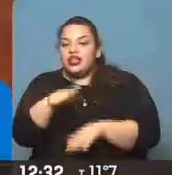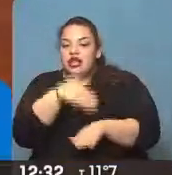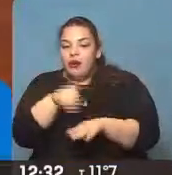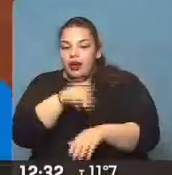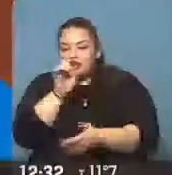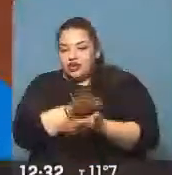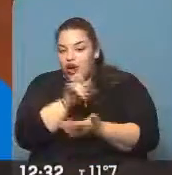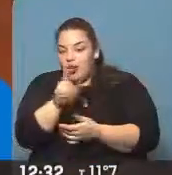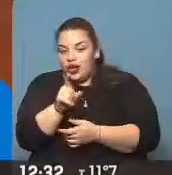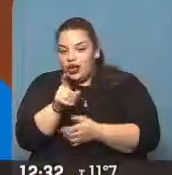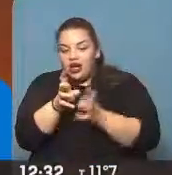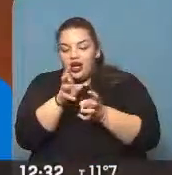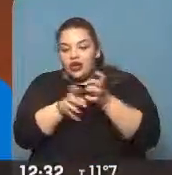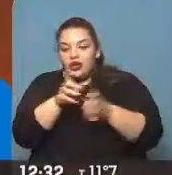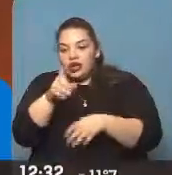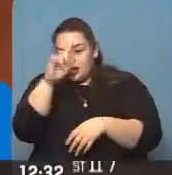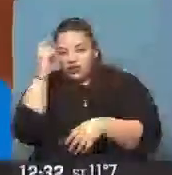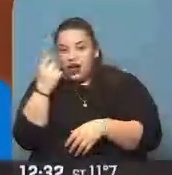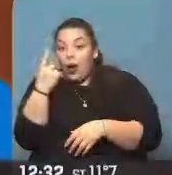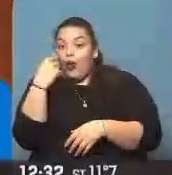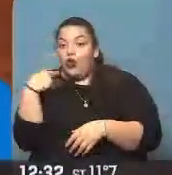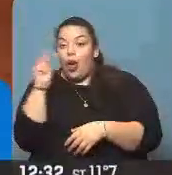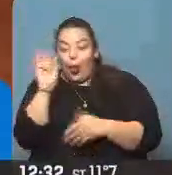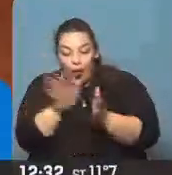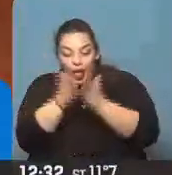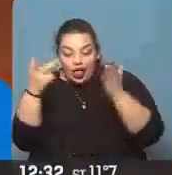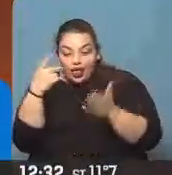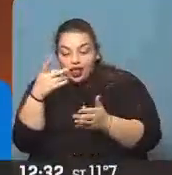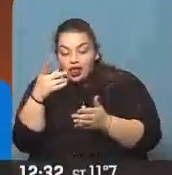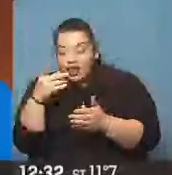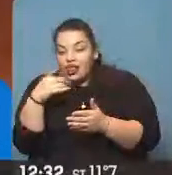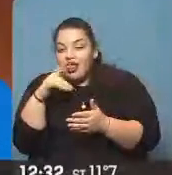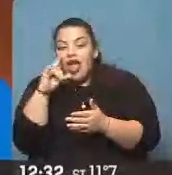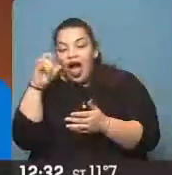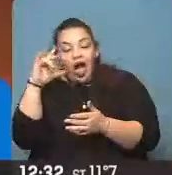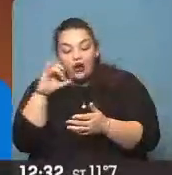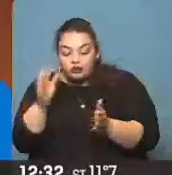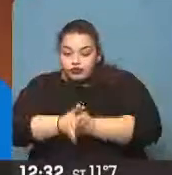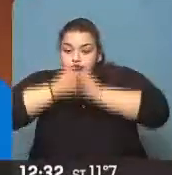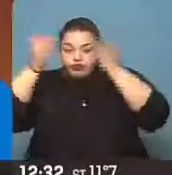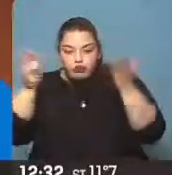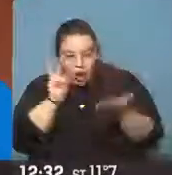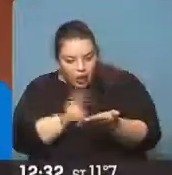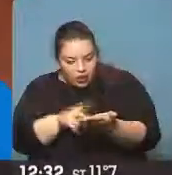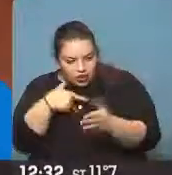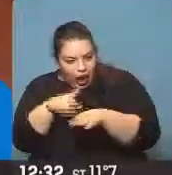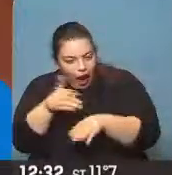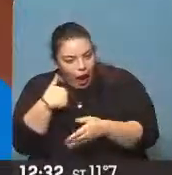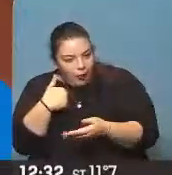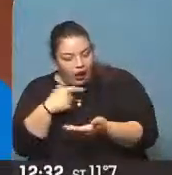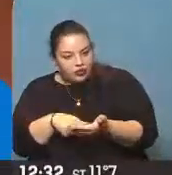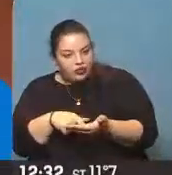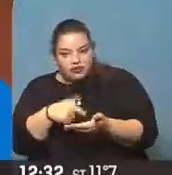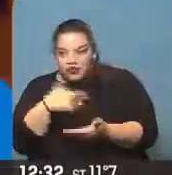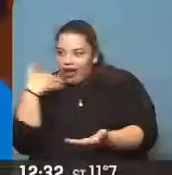un día en la tapa del diario con los zapatos puestos y que pase sea cuando ha visto si está por todos lados porque uno bueno